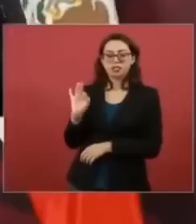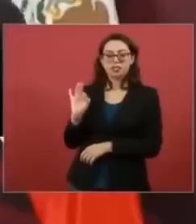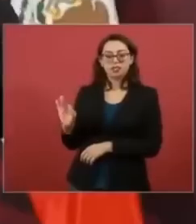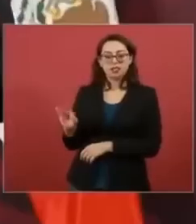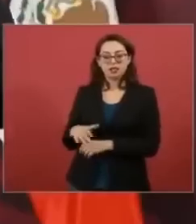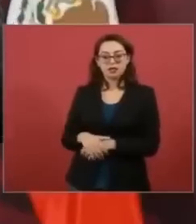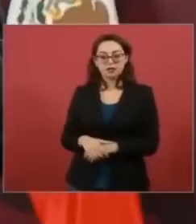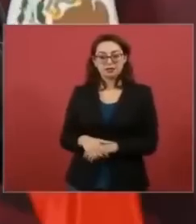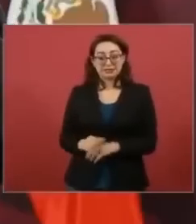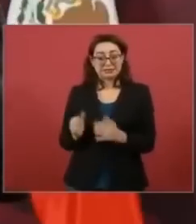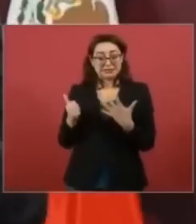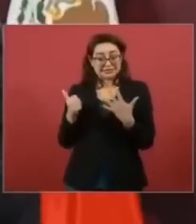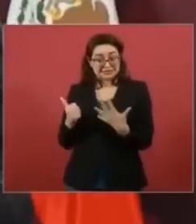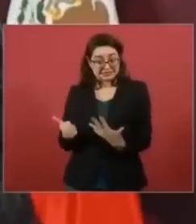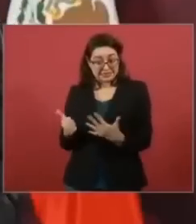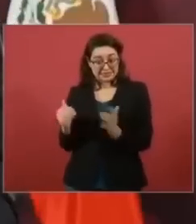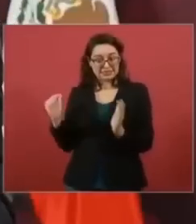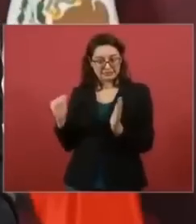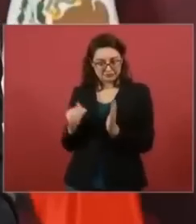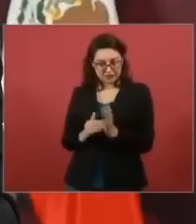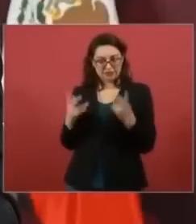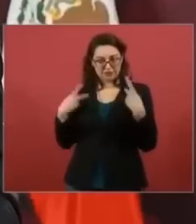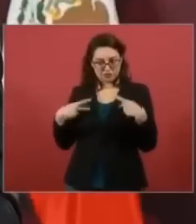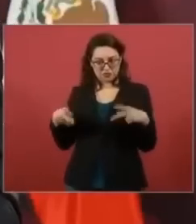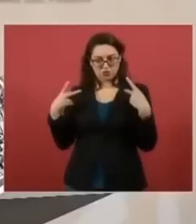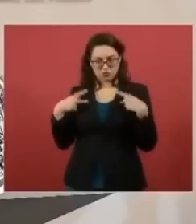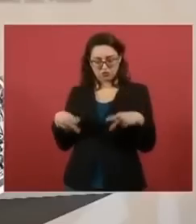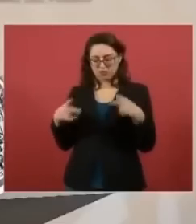nosotros tenemos estos juicios